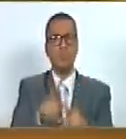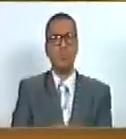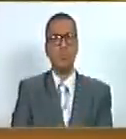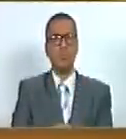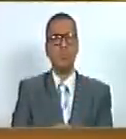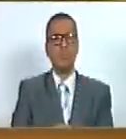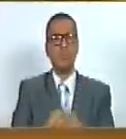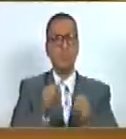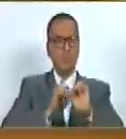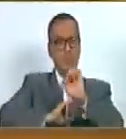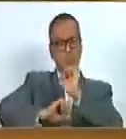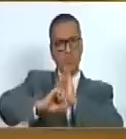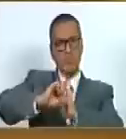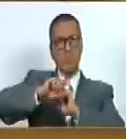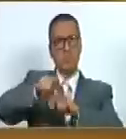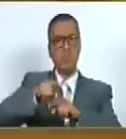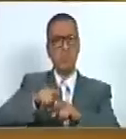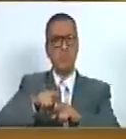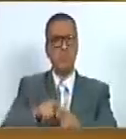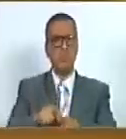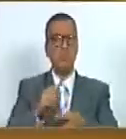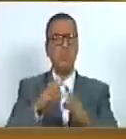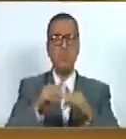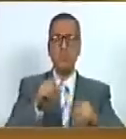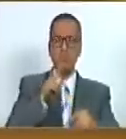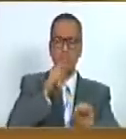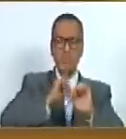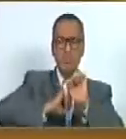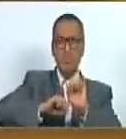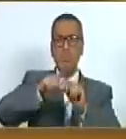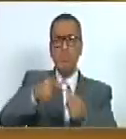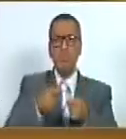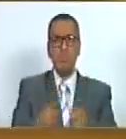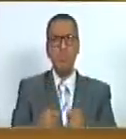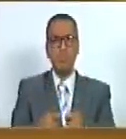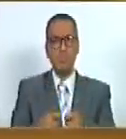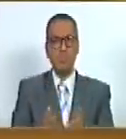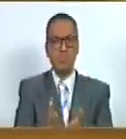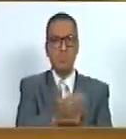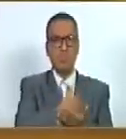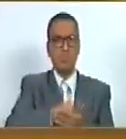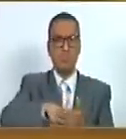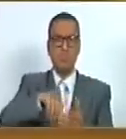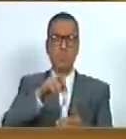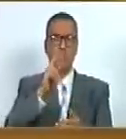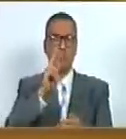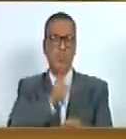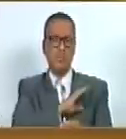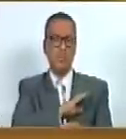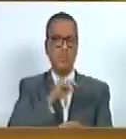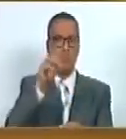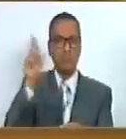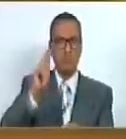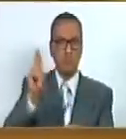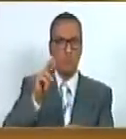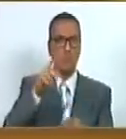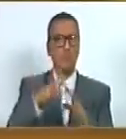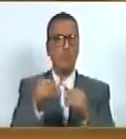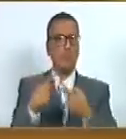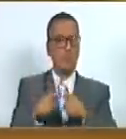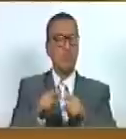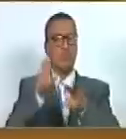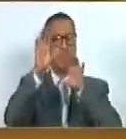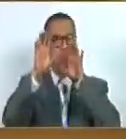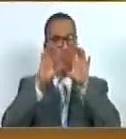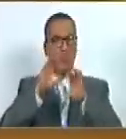de rechazar y repudiar los intentos de expoliar el patrimonio de la República y sus entidades en el